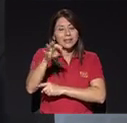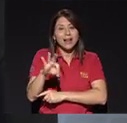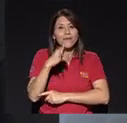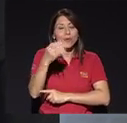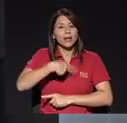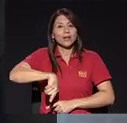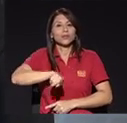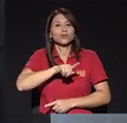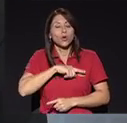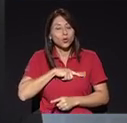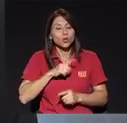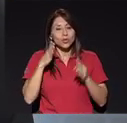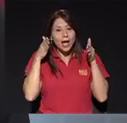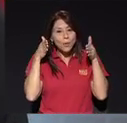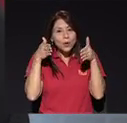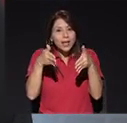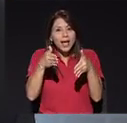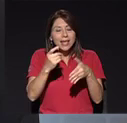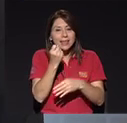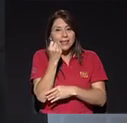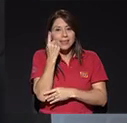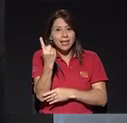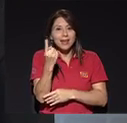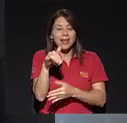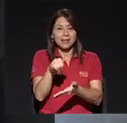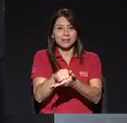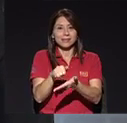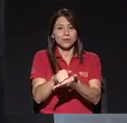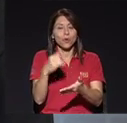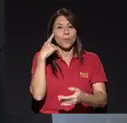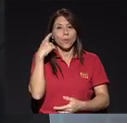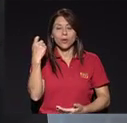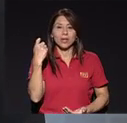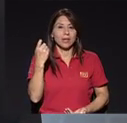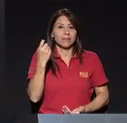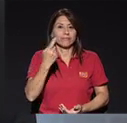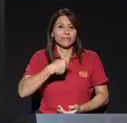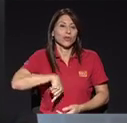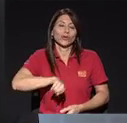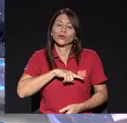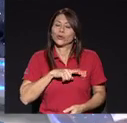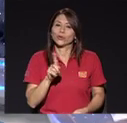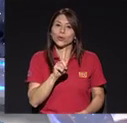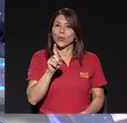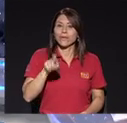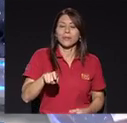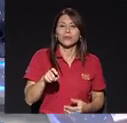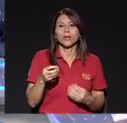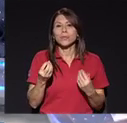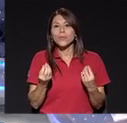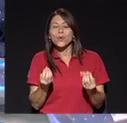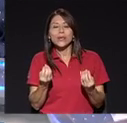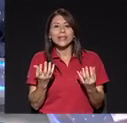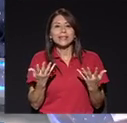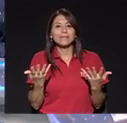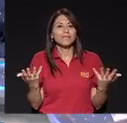nosotros estamos abordando y entendiendo esto, ¿verdad? Porque no tenemos que ser muy, ¿verdad?